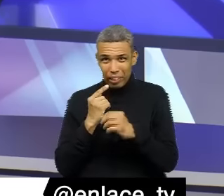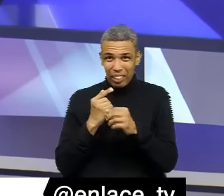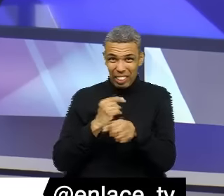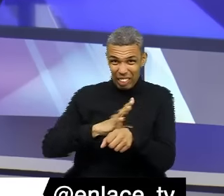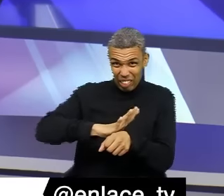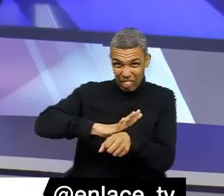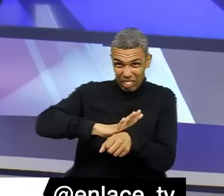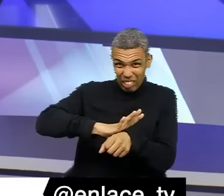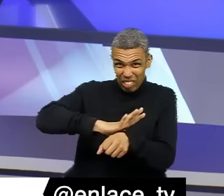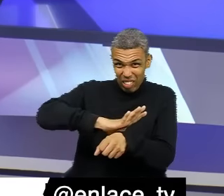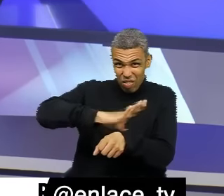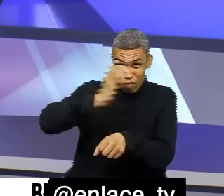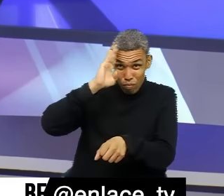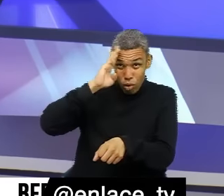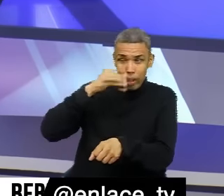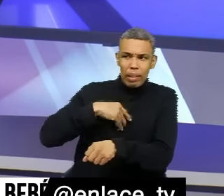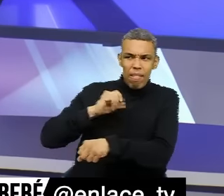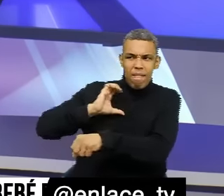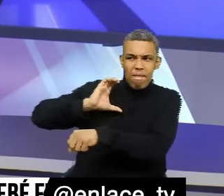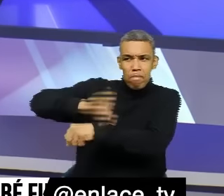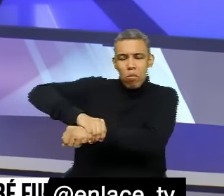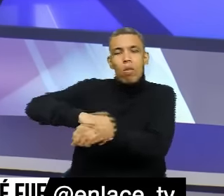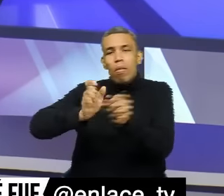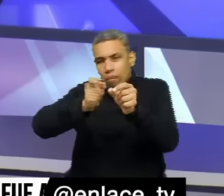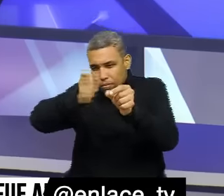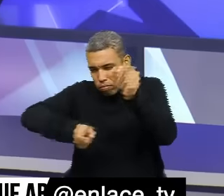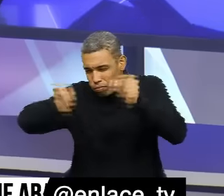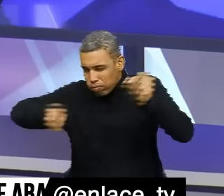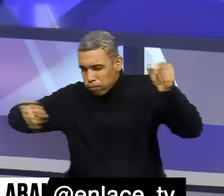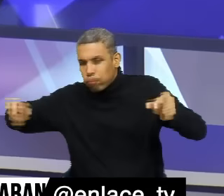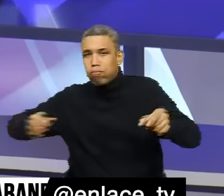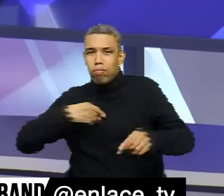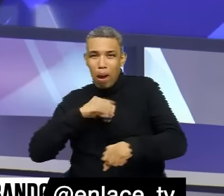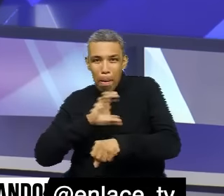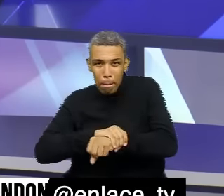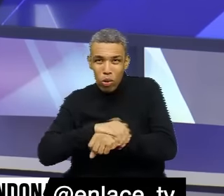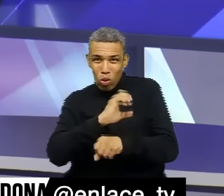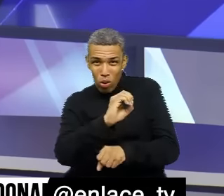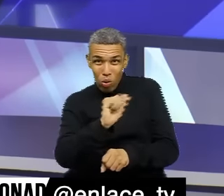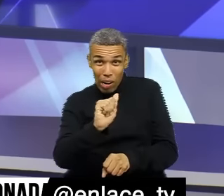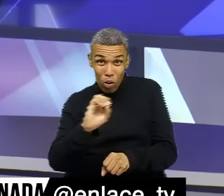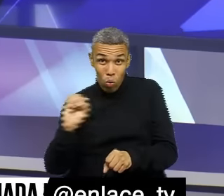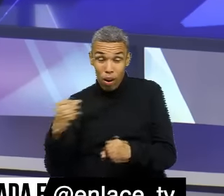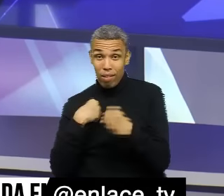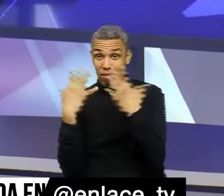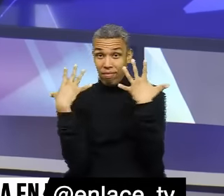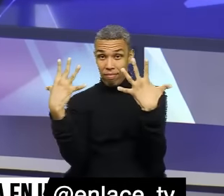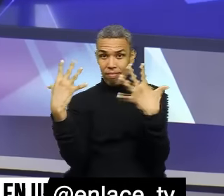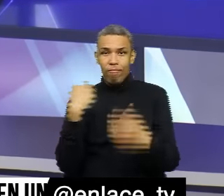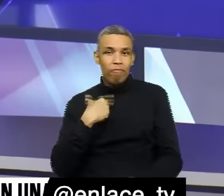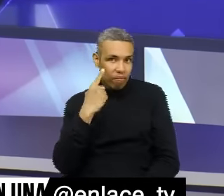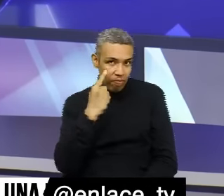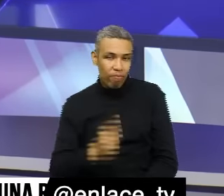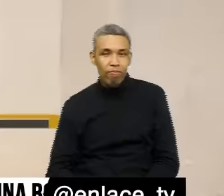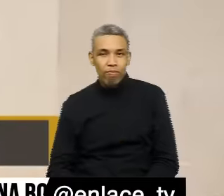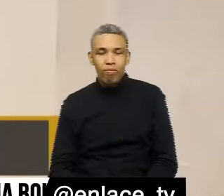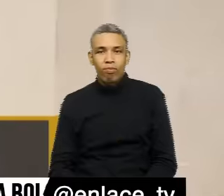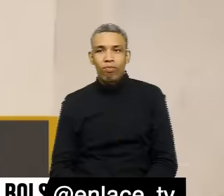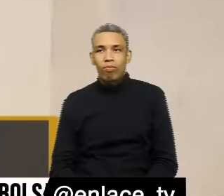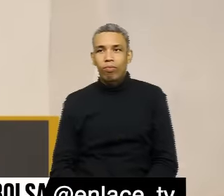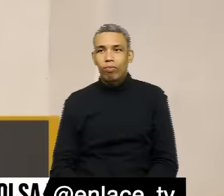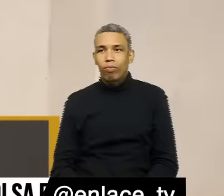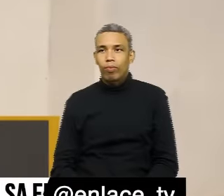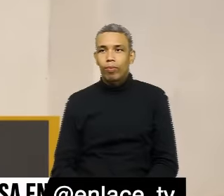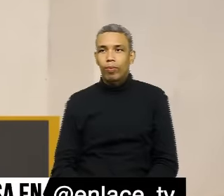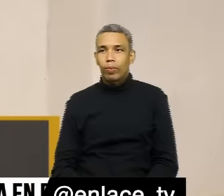Botalones. Con este resultado, las autoridades aseguraron que se debilita este grupo que delinquía en la región. A los capturados se